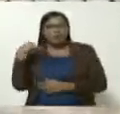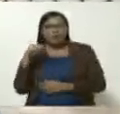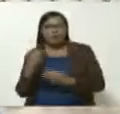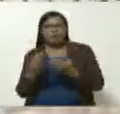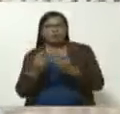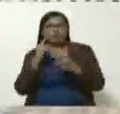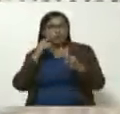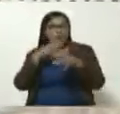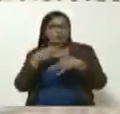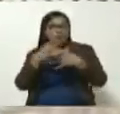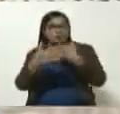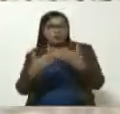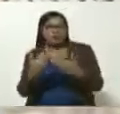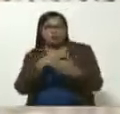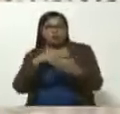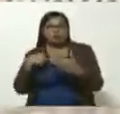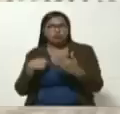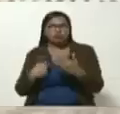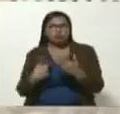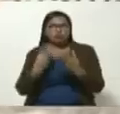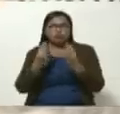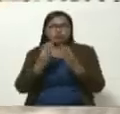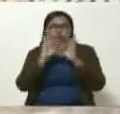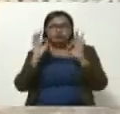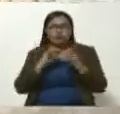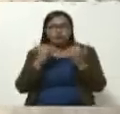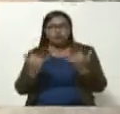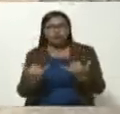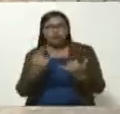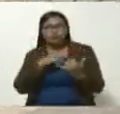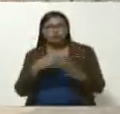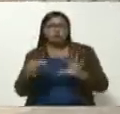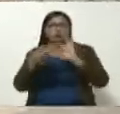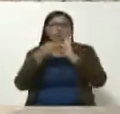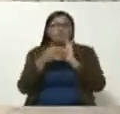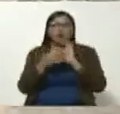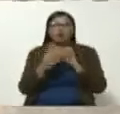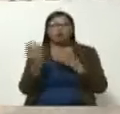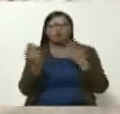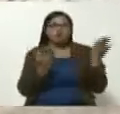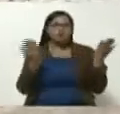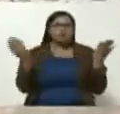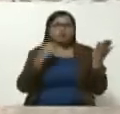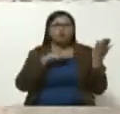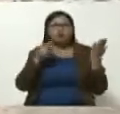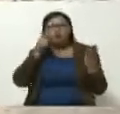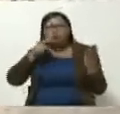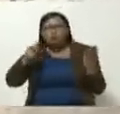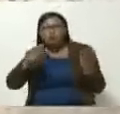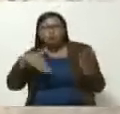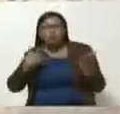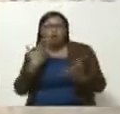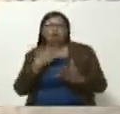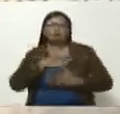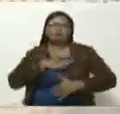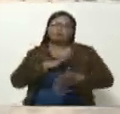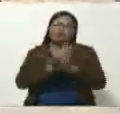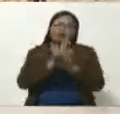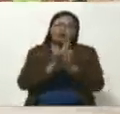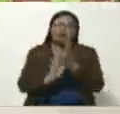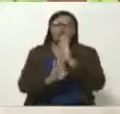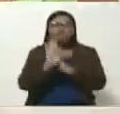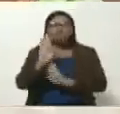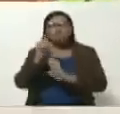tener diferencias, sino trabajar aliadamente de la mano el uno con el otro para que nuestros pueblos tengan tranquilidad,